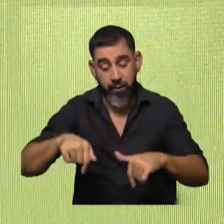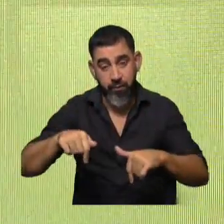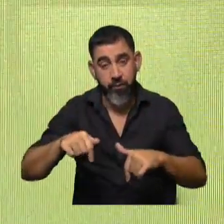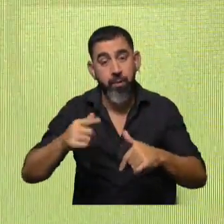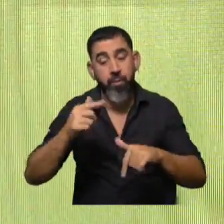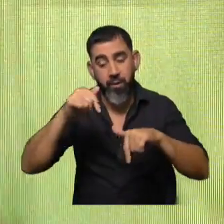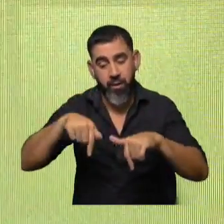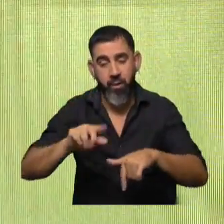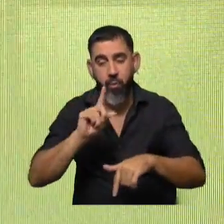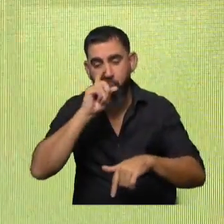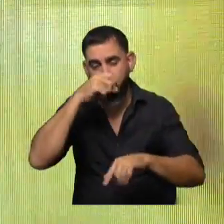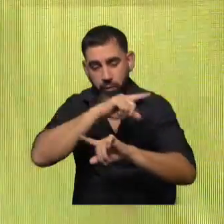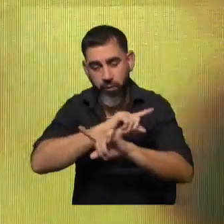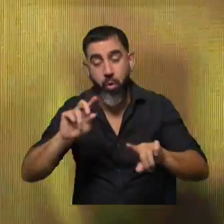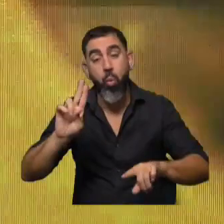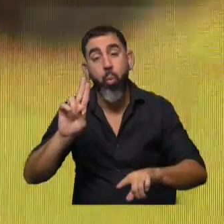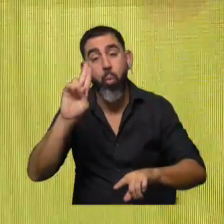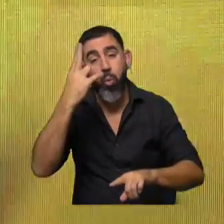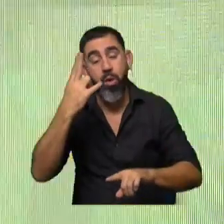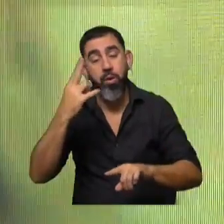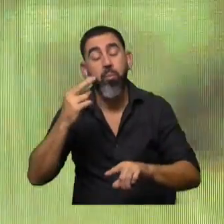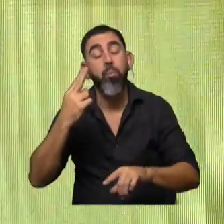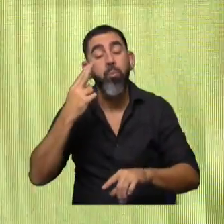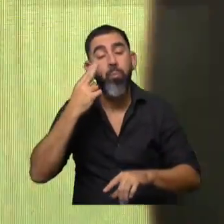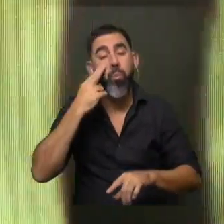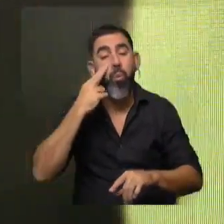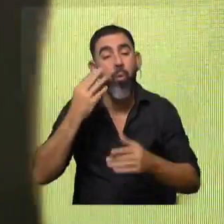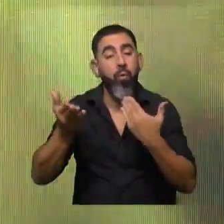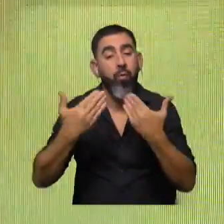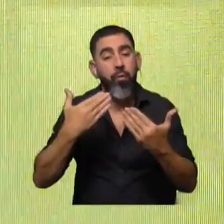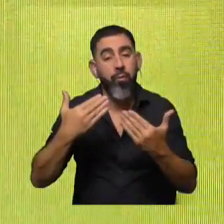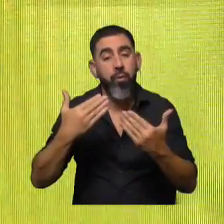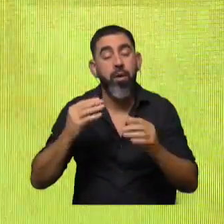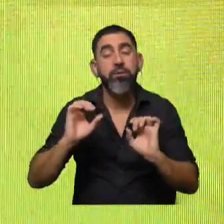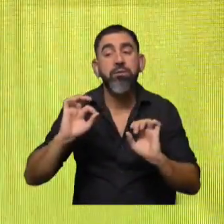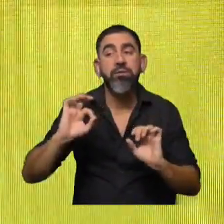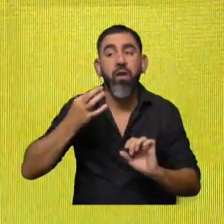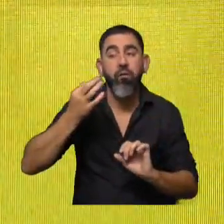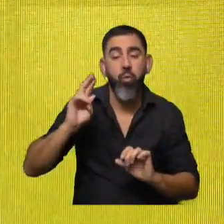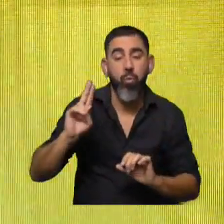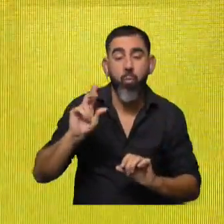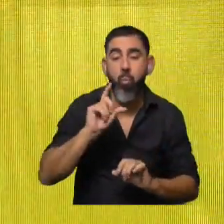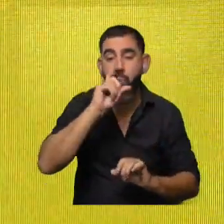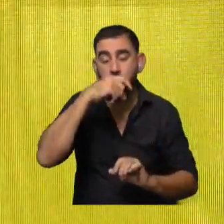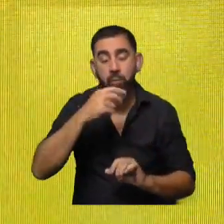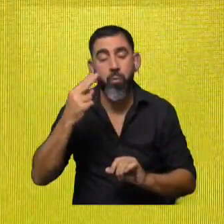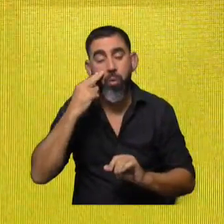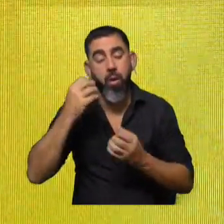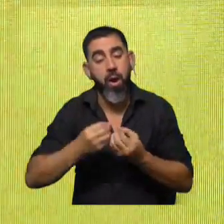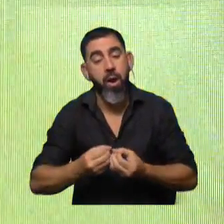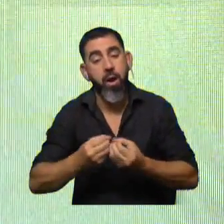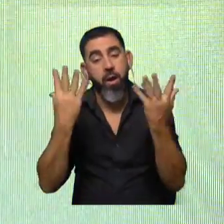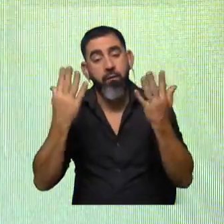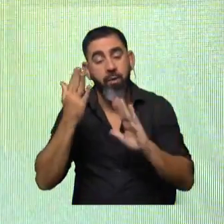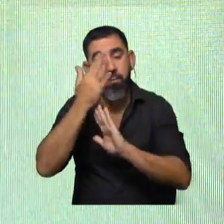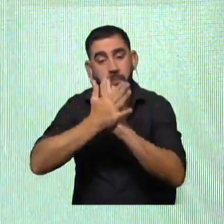pero no acá a Montevideo, acá a Uruguay, porque vamos a hablar de un problema que creo que, salvo en la capital, es un drama gravísimo en